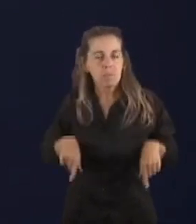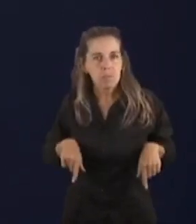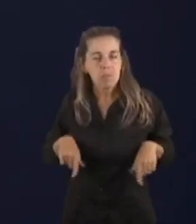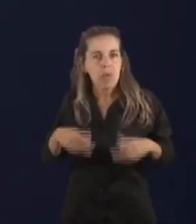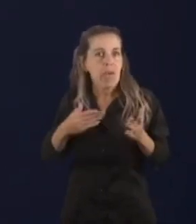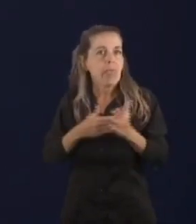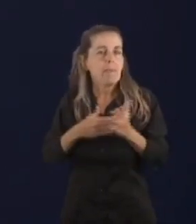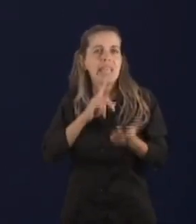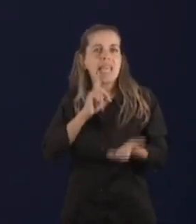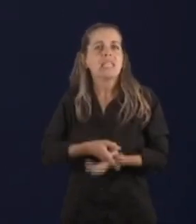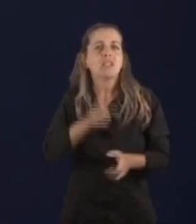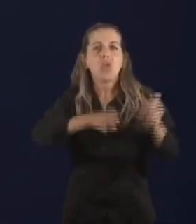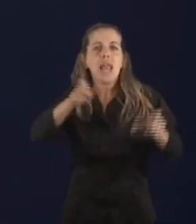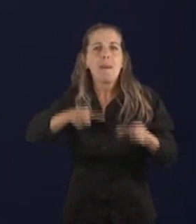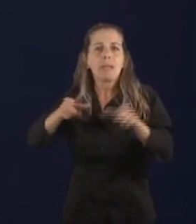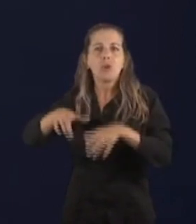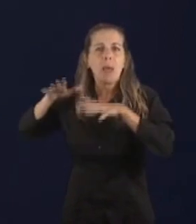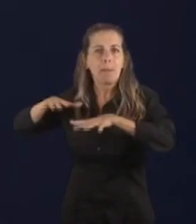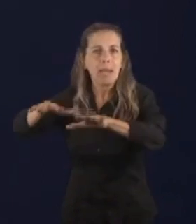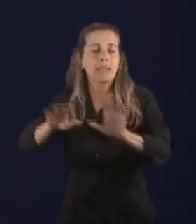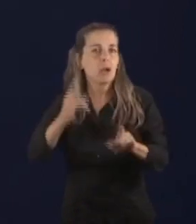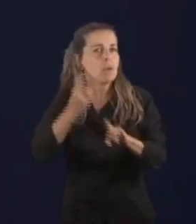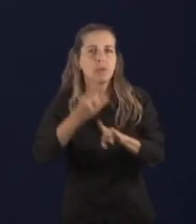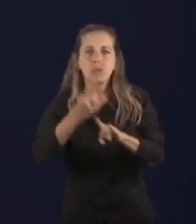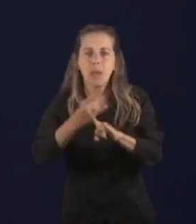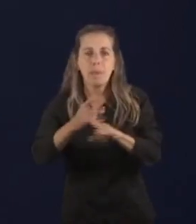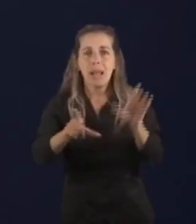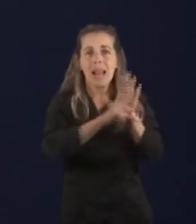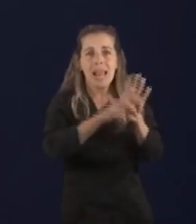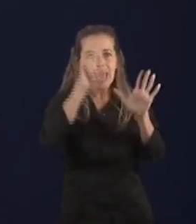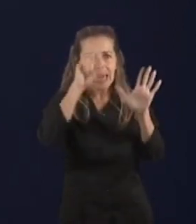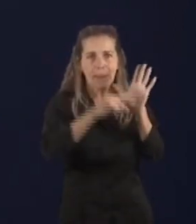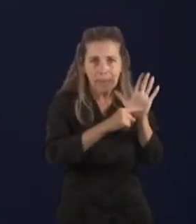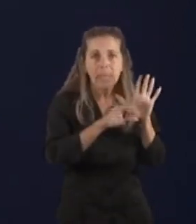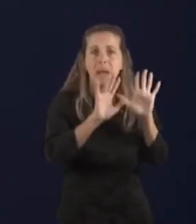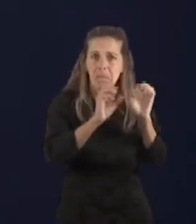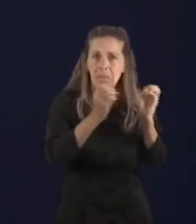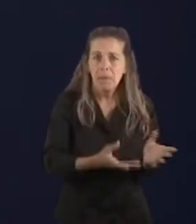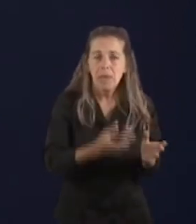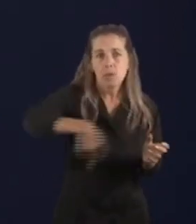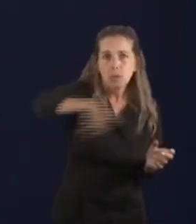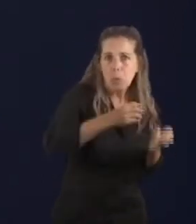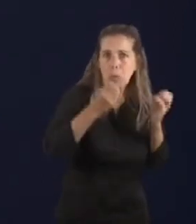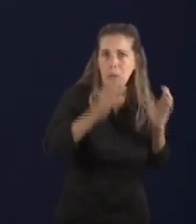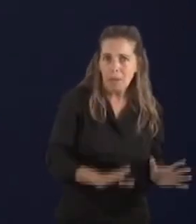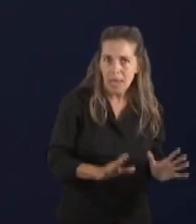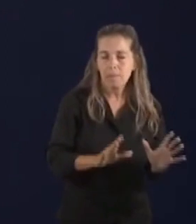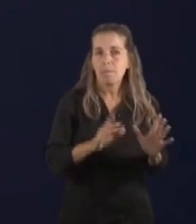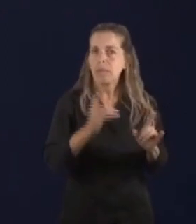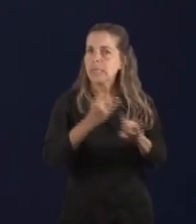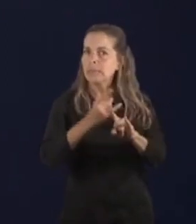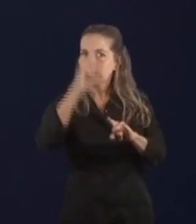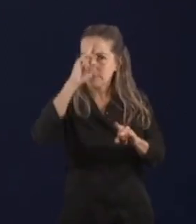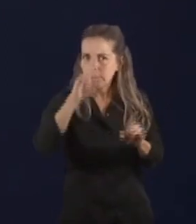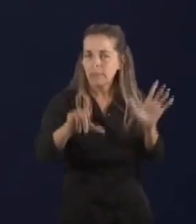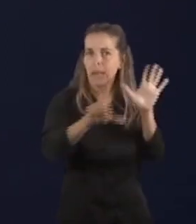marchan mientras que lo hagan dentro de la ley a nosotros no nos digamos no tenemos nada para para cuestionar de